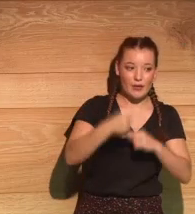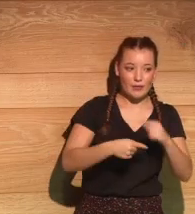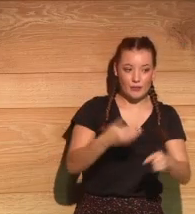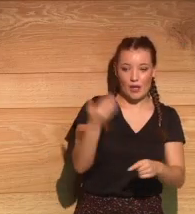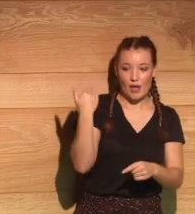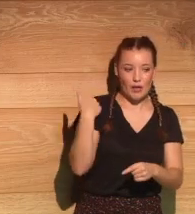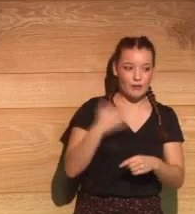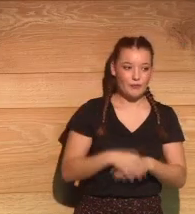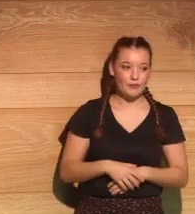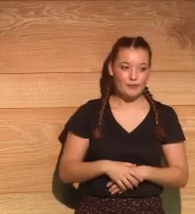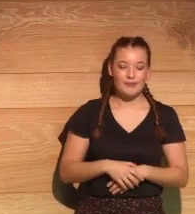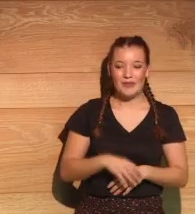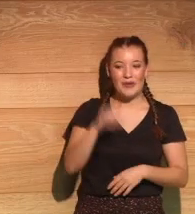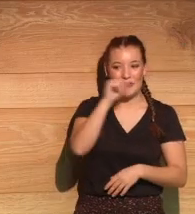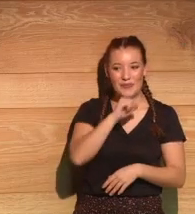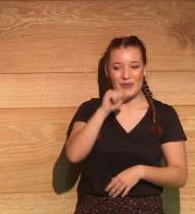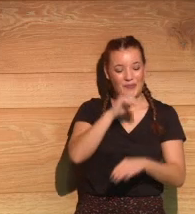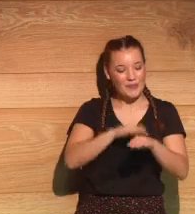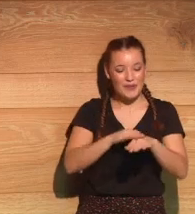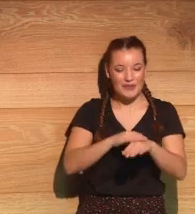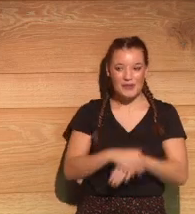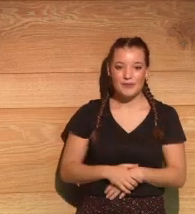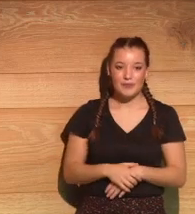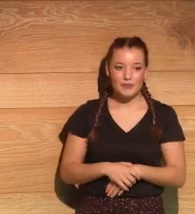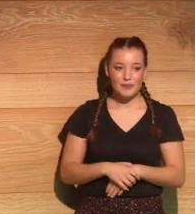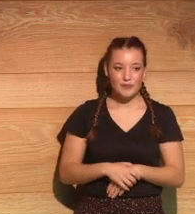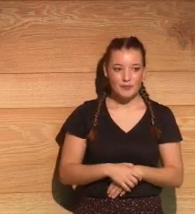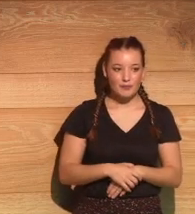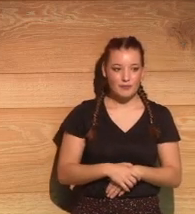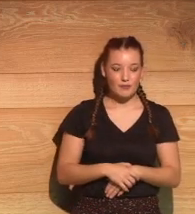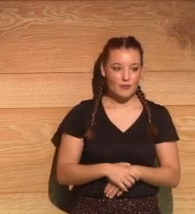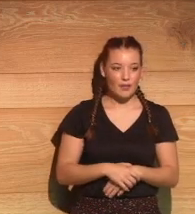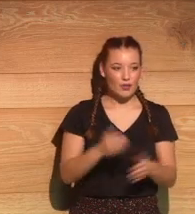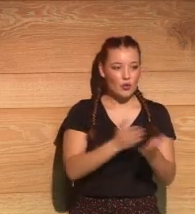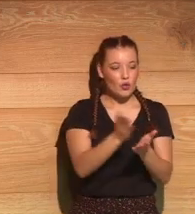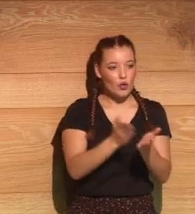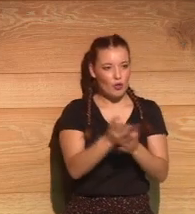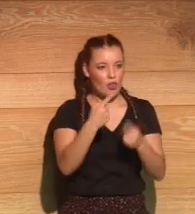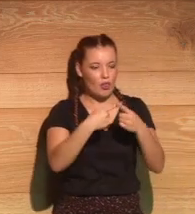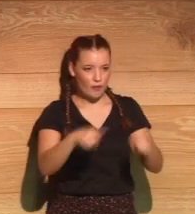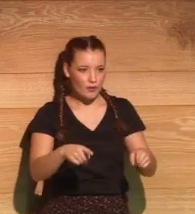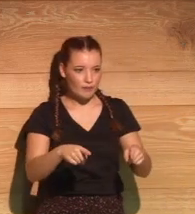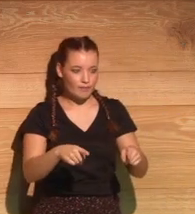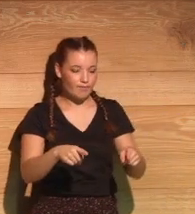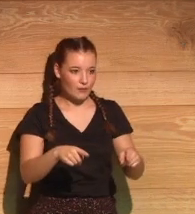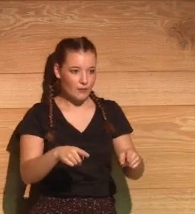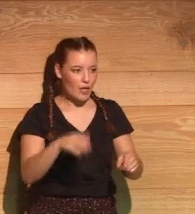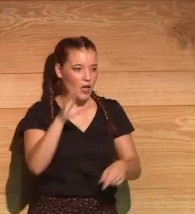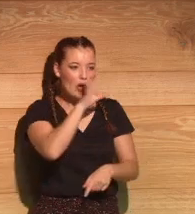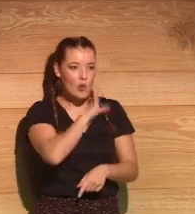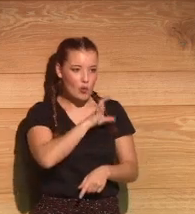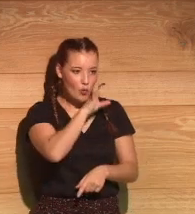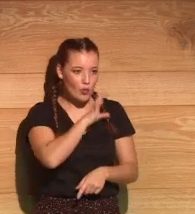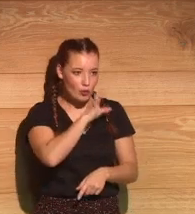favor. Belén, el micrófono. El micrófono, gracias. Sí. Perdón. Son dos cosas diferentes, ¿no? O sea, curiosamente, la